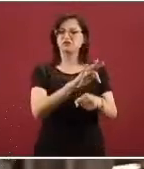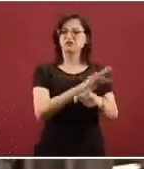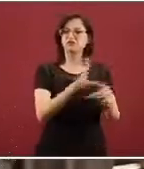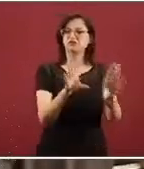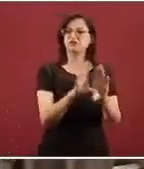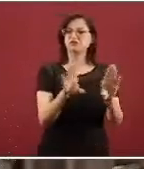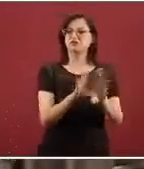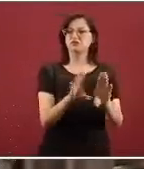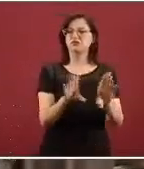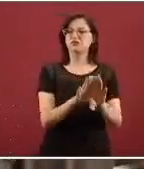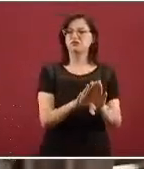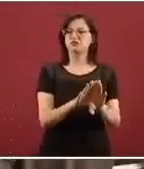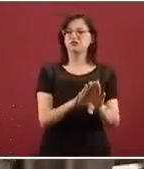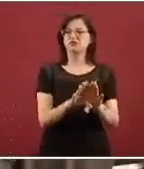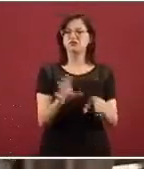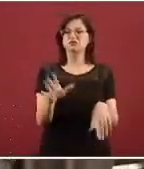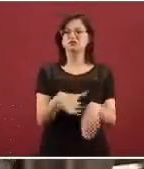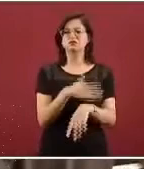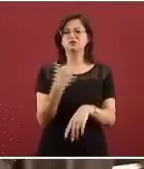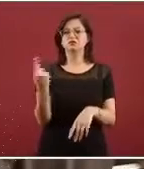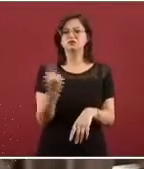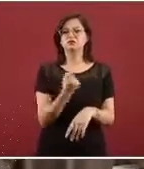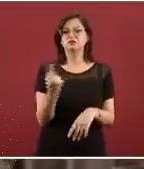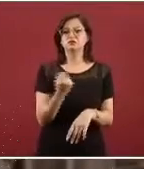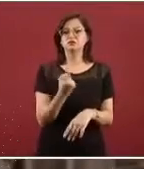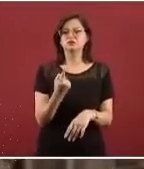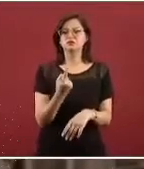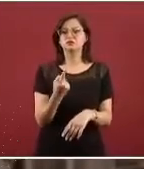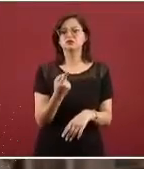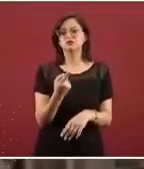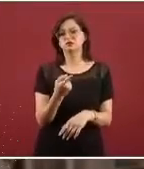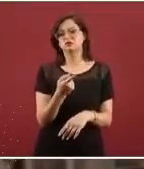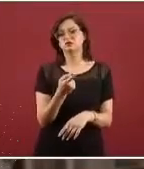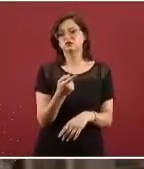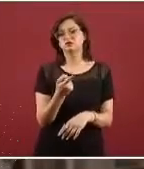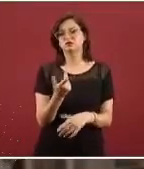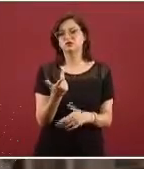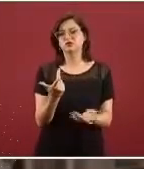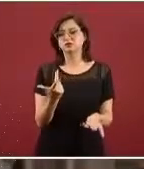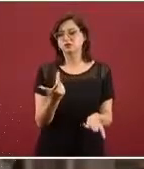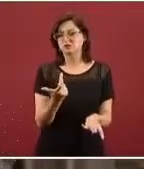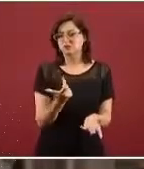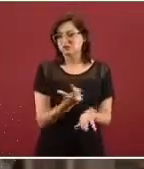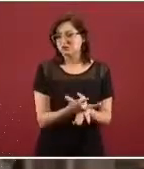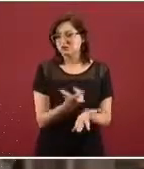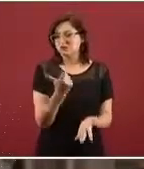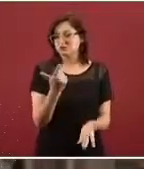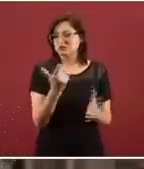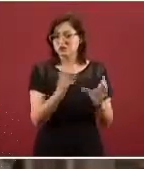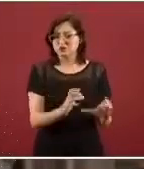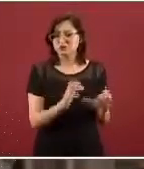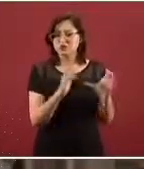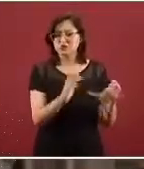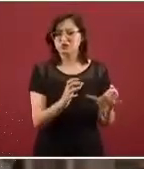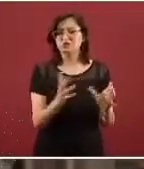Porque dentro de estos mecanismos son los sectores que están protegiendo. Y también la participación de las Fuerzas